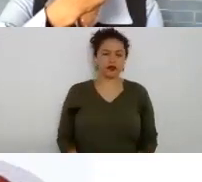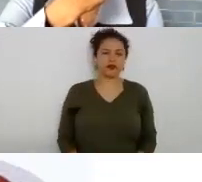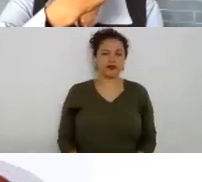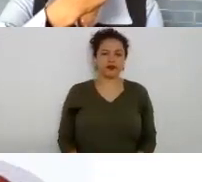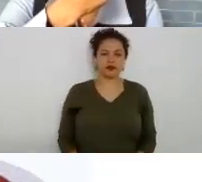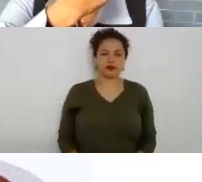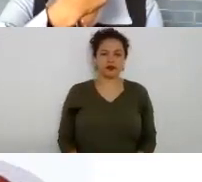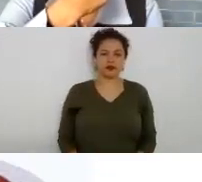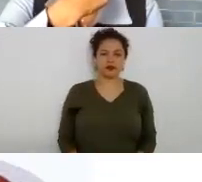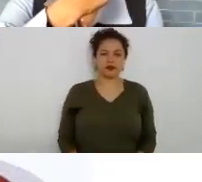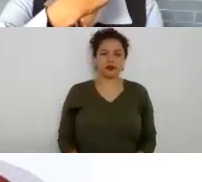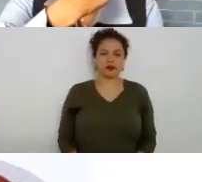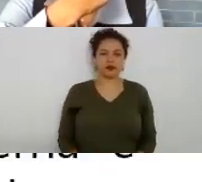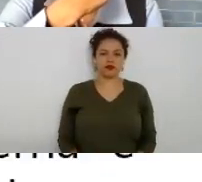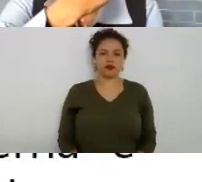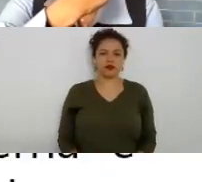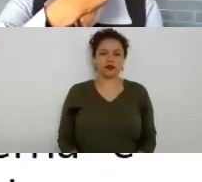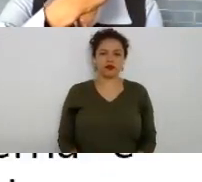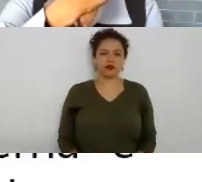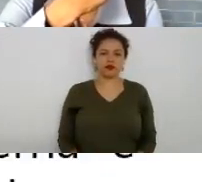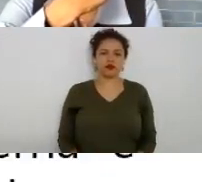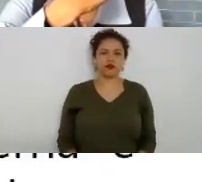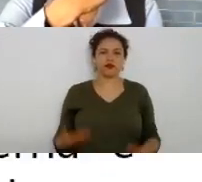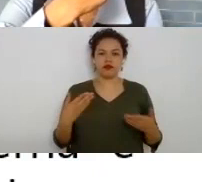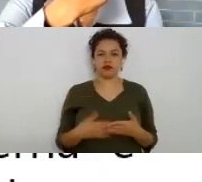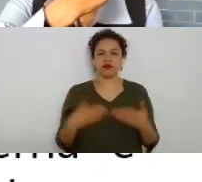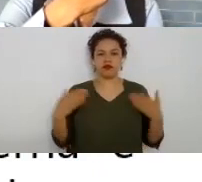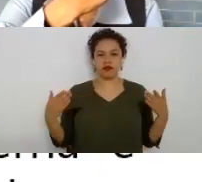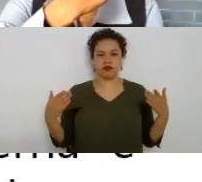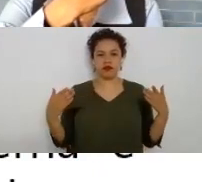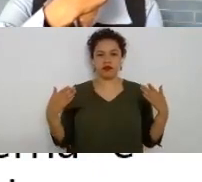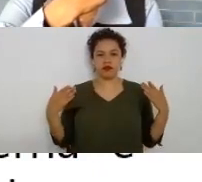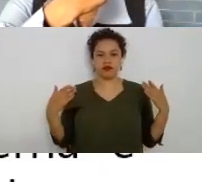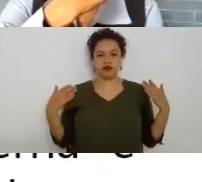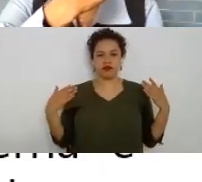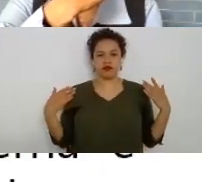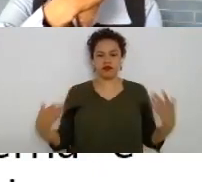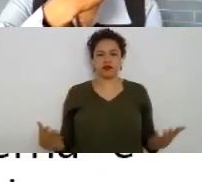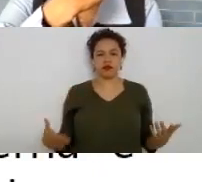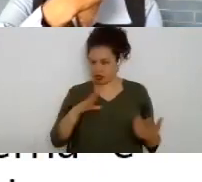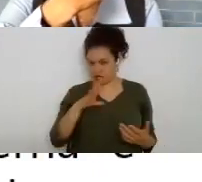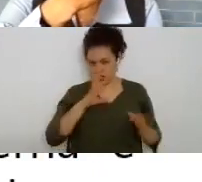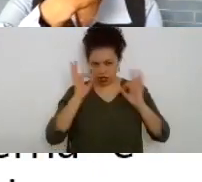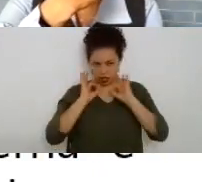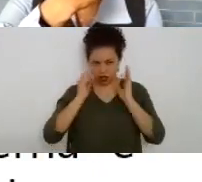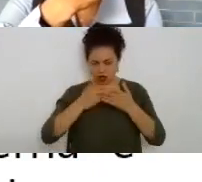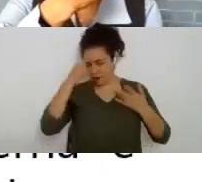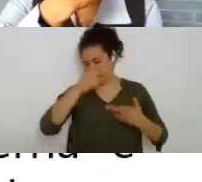Bien. Ahora, para desplazar a una víctima de una escena, también hay métodos de traslado de